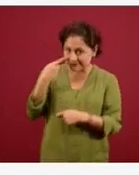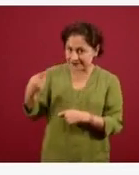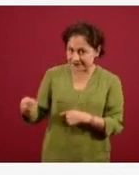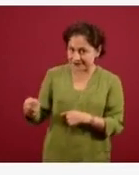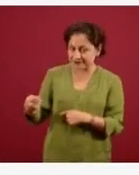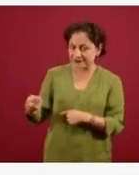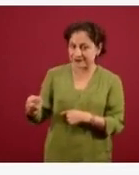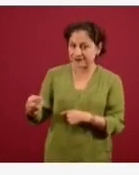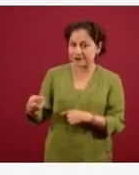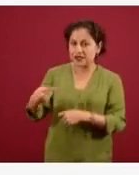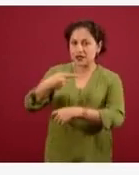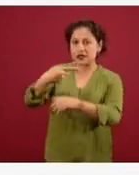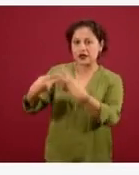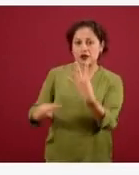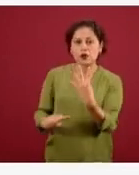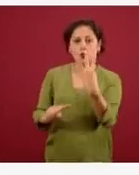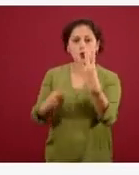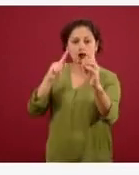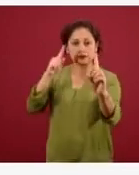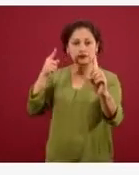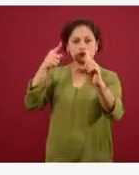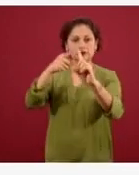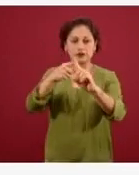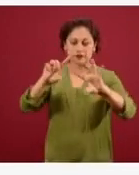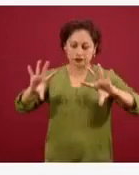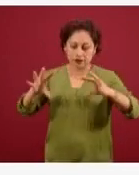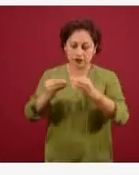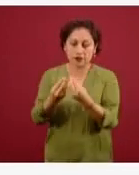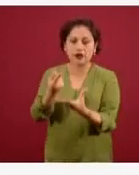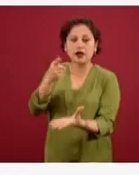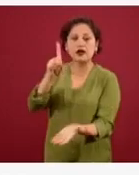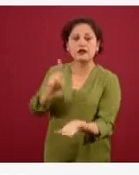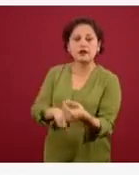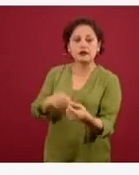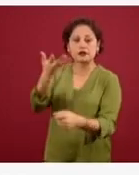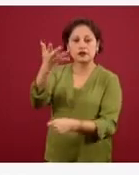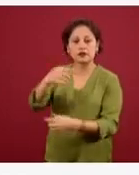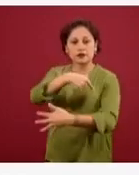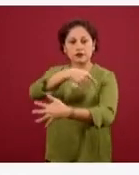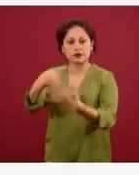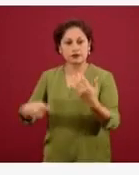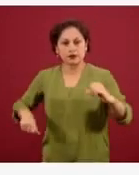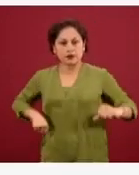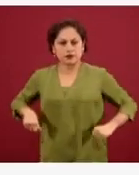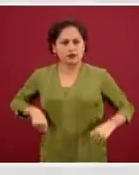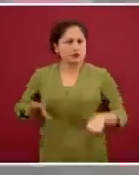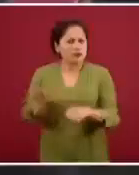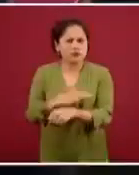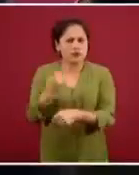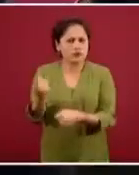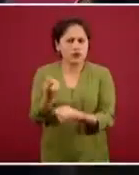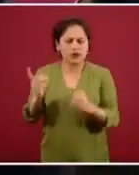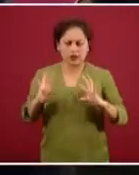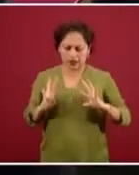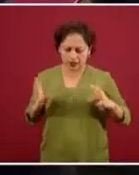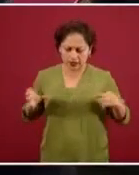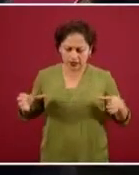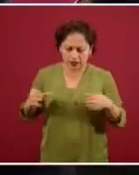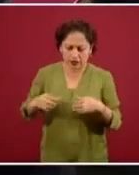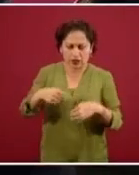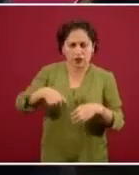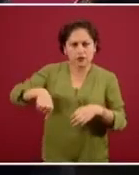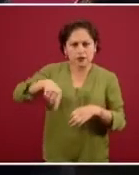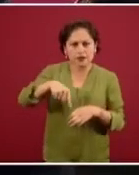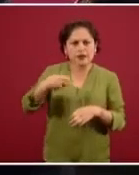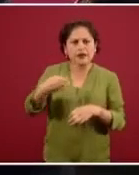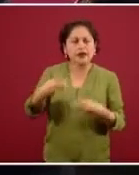abarca nuestros 4 objetivos específicos. ¿Por qué razón? El Comité de Medicina Transfusional es nuestra unidad de visión